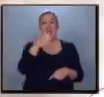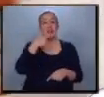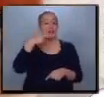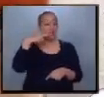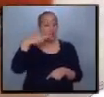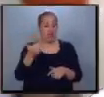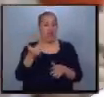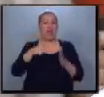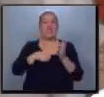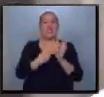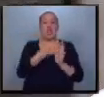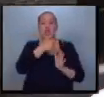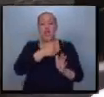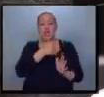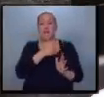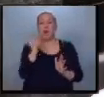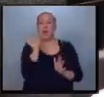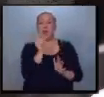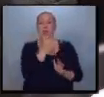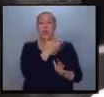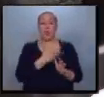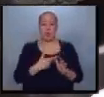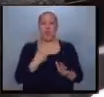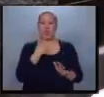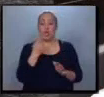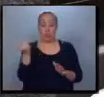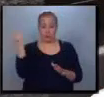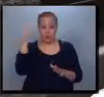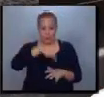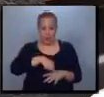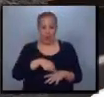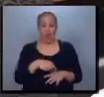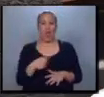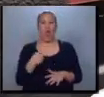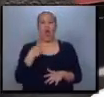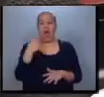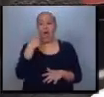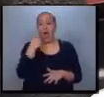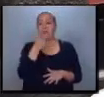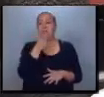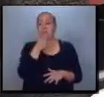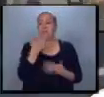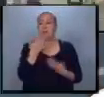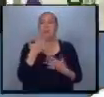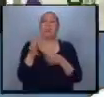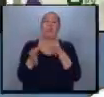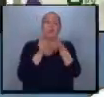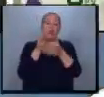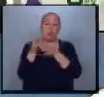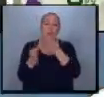pleno centro de Quilmes, y que en un ratito ya el dueño dijo que va a estar por acá. Así que vamos a ver si podemos, bueno, conversar